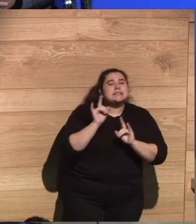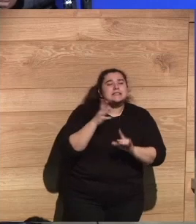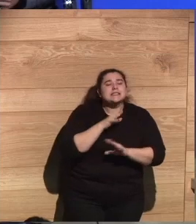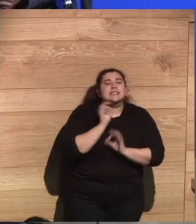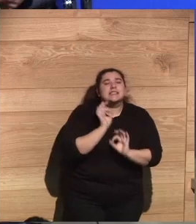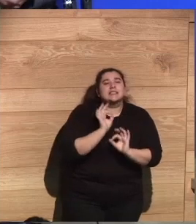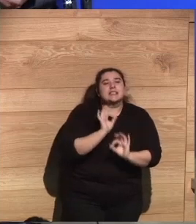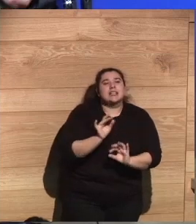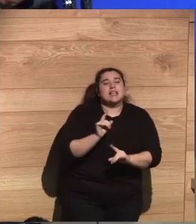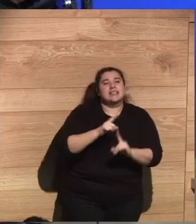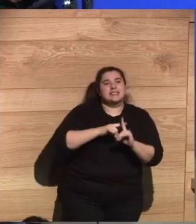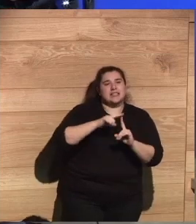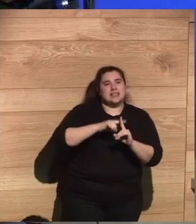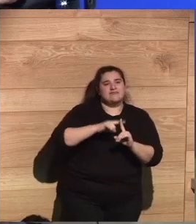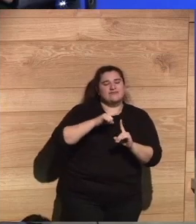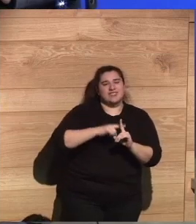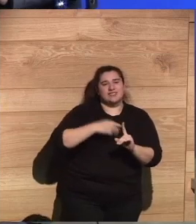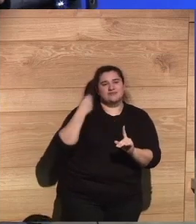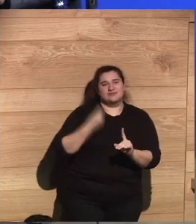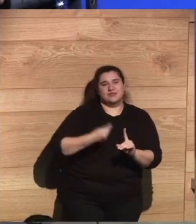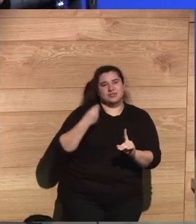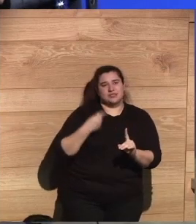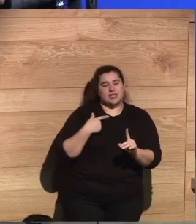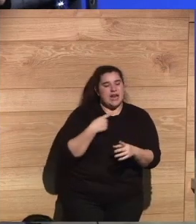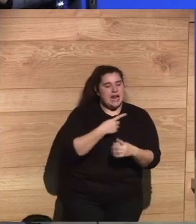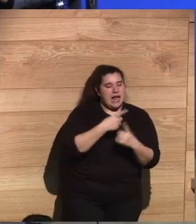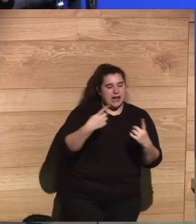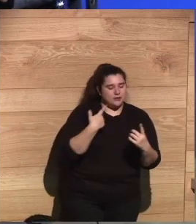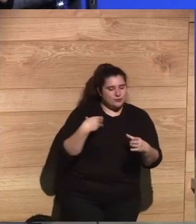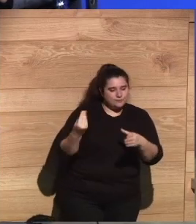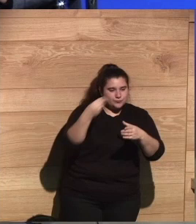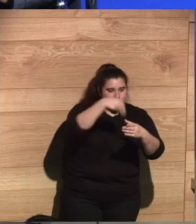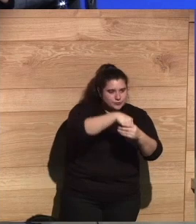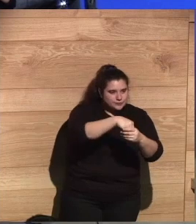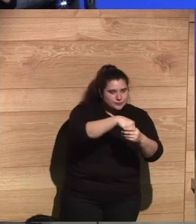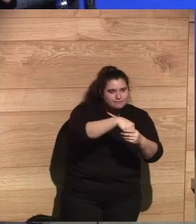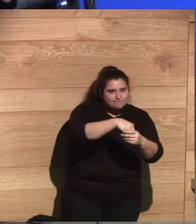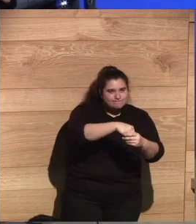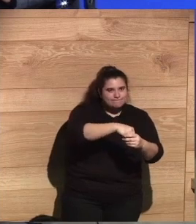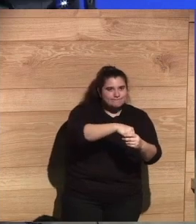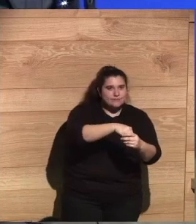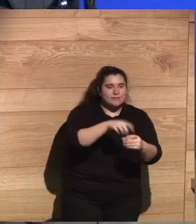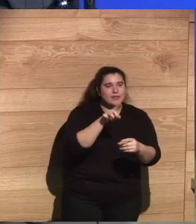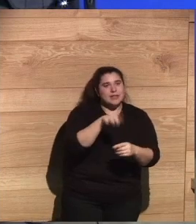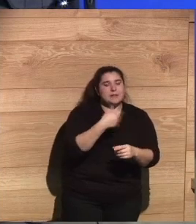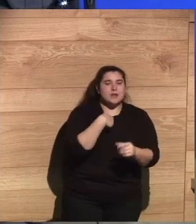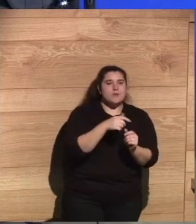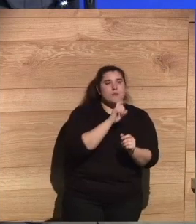maravillosamente. El nivel de virtuosismo de cada uno de los integrantes. Y la versión